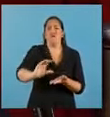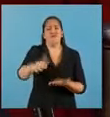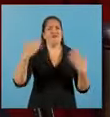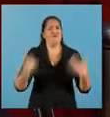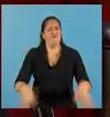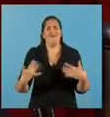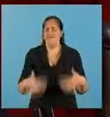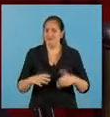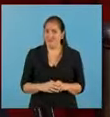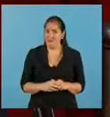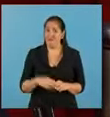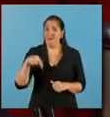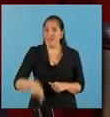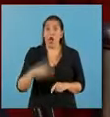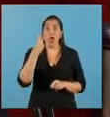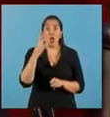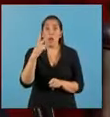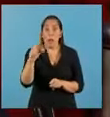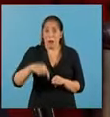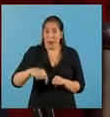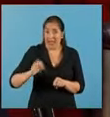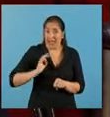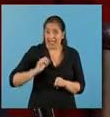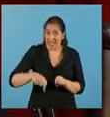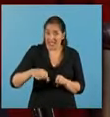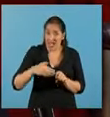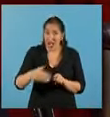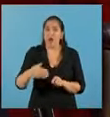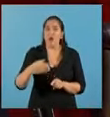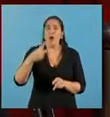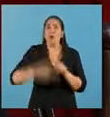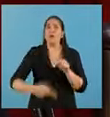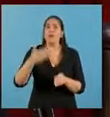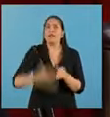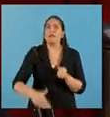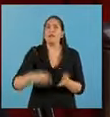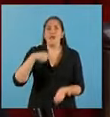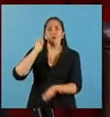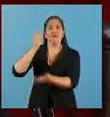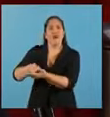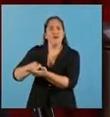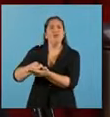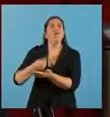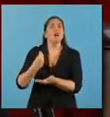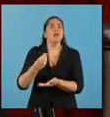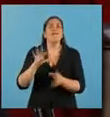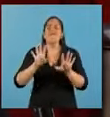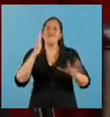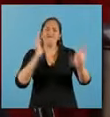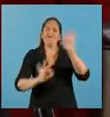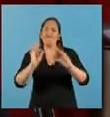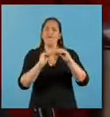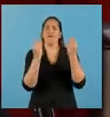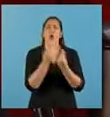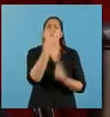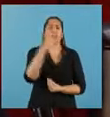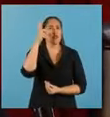que estamos, en el 2020, los vencimientos de capital representan el equivalente a